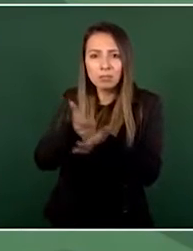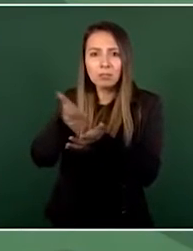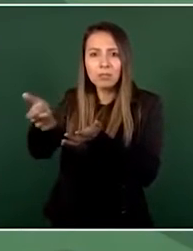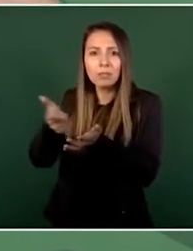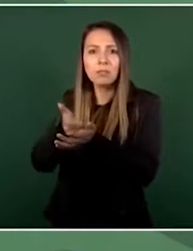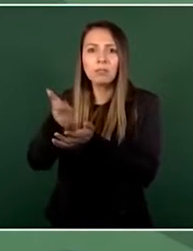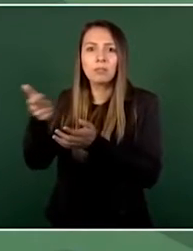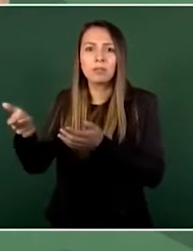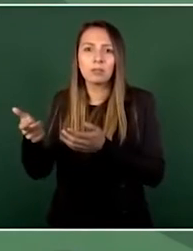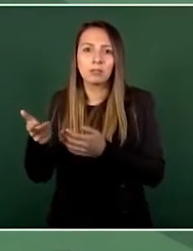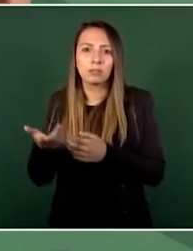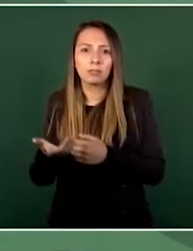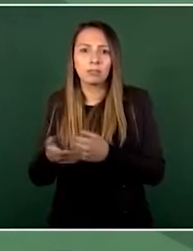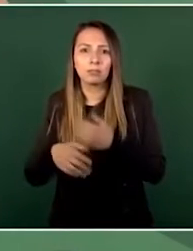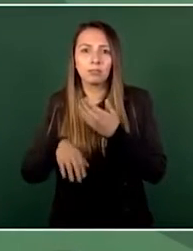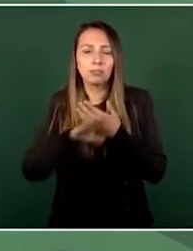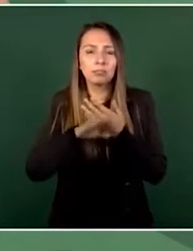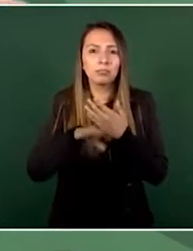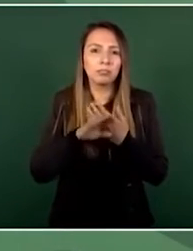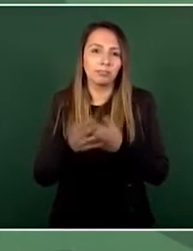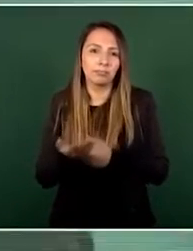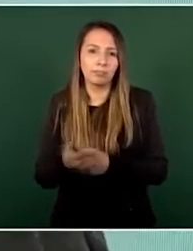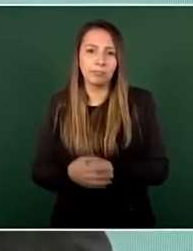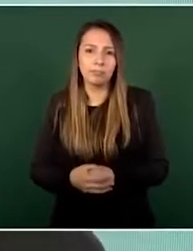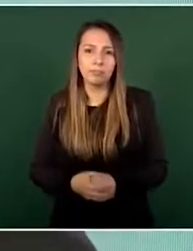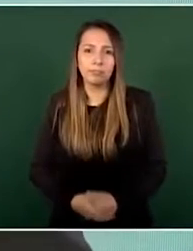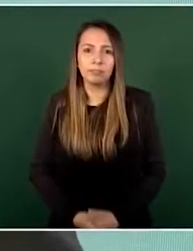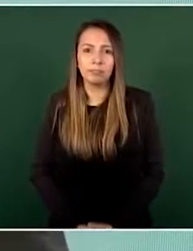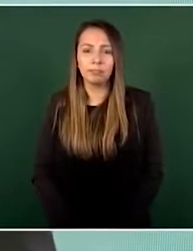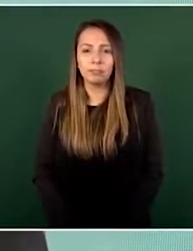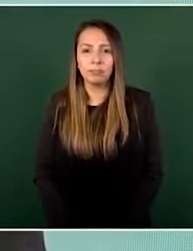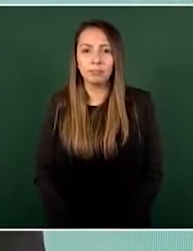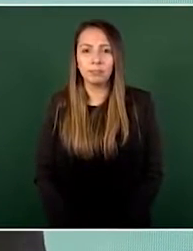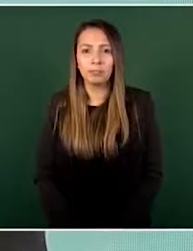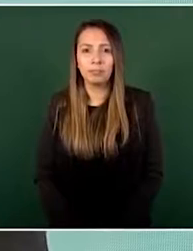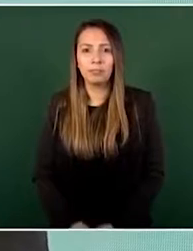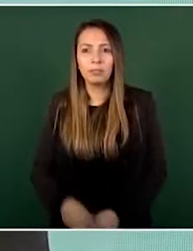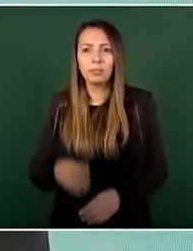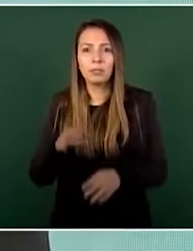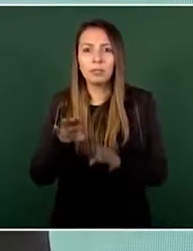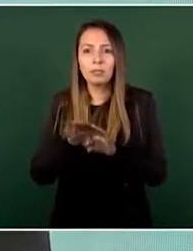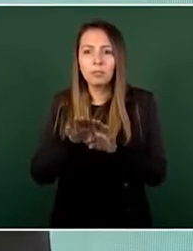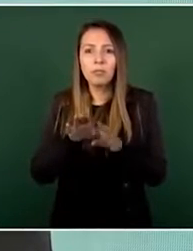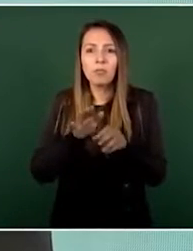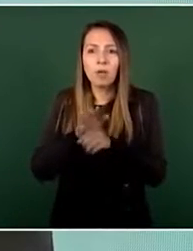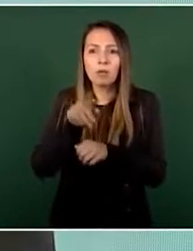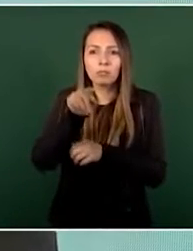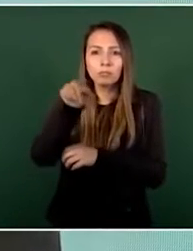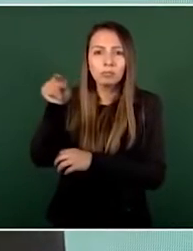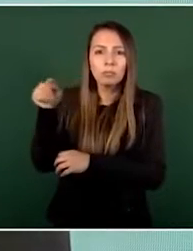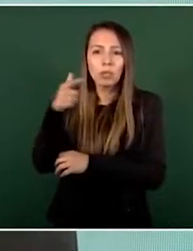como la de Claudio X González y otras.